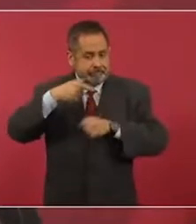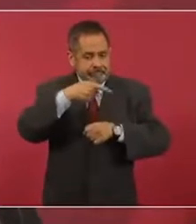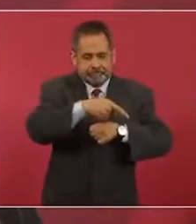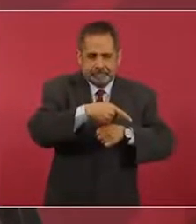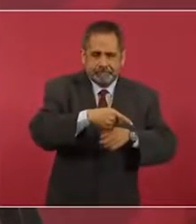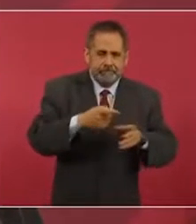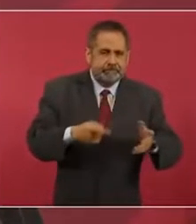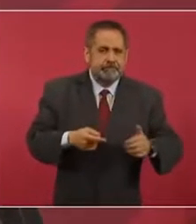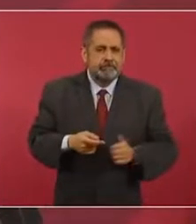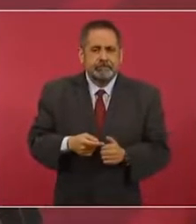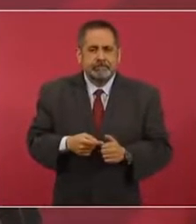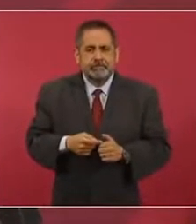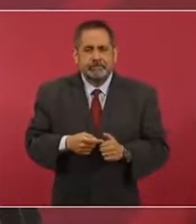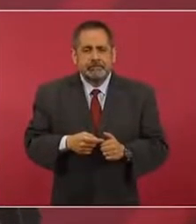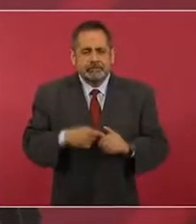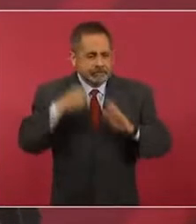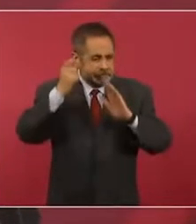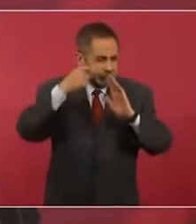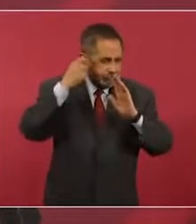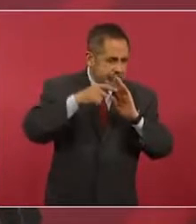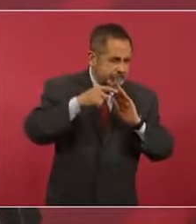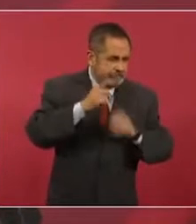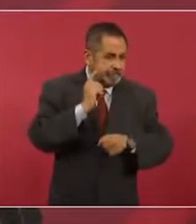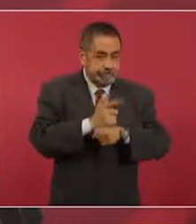actuando, que aparecen en las tomas